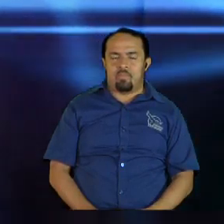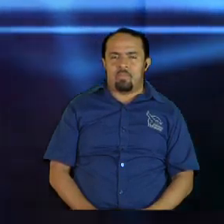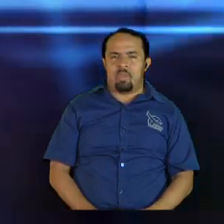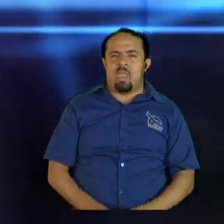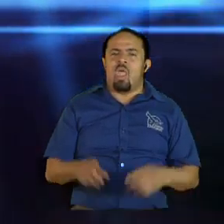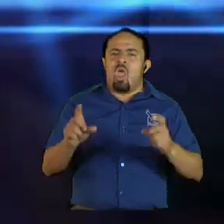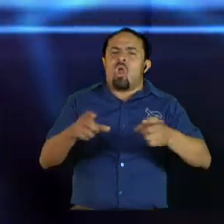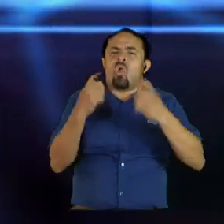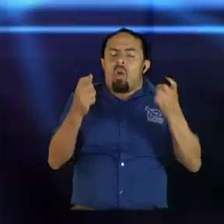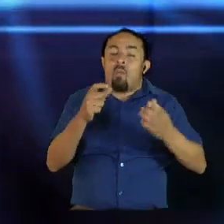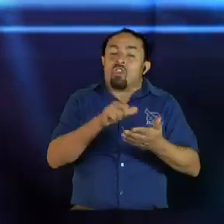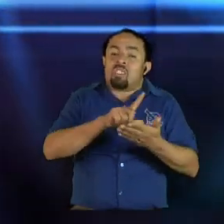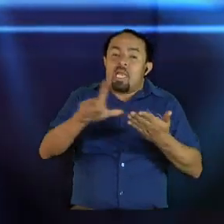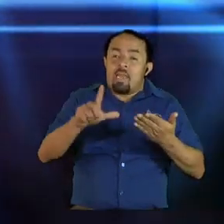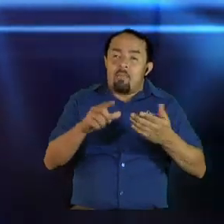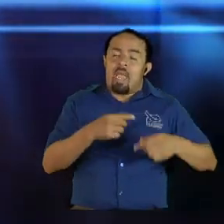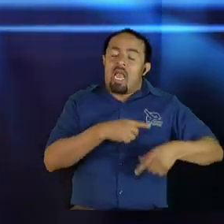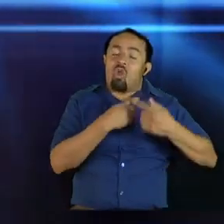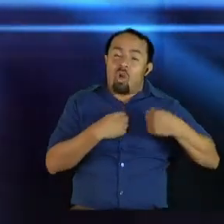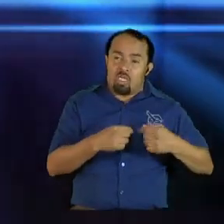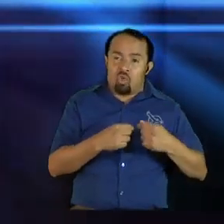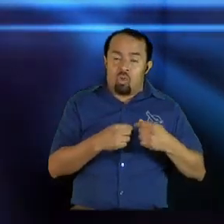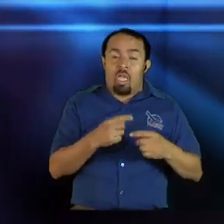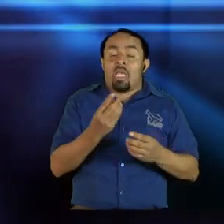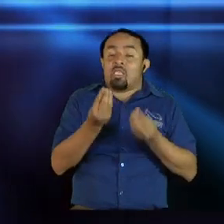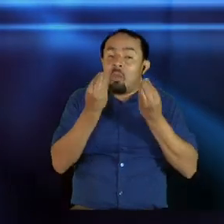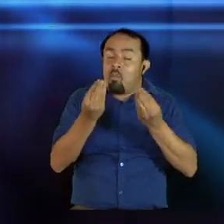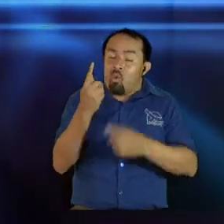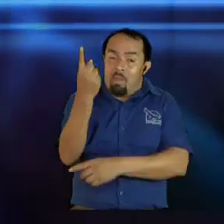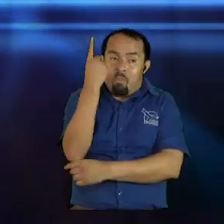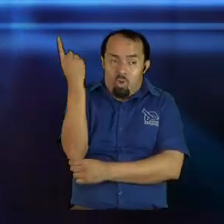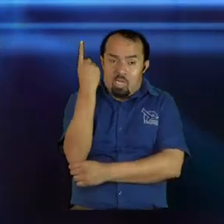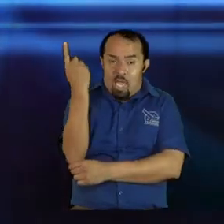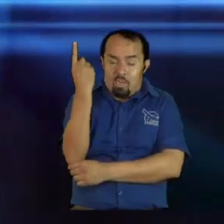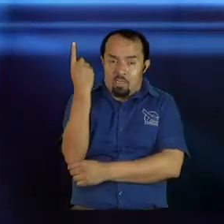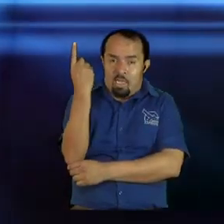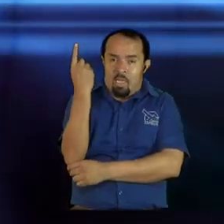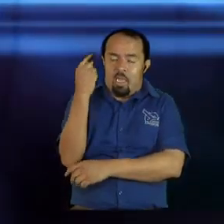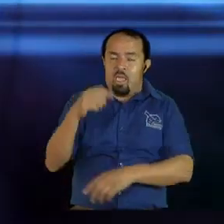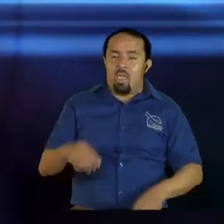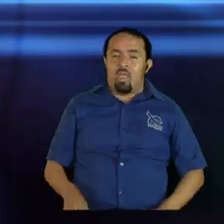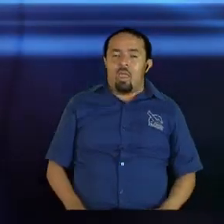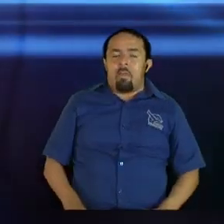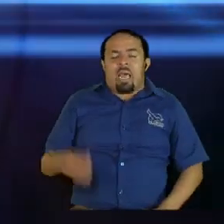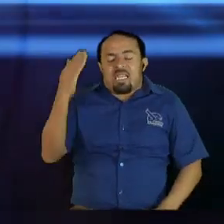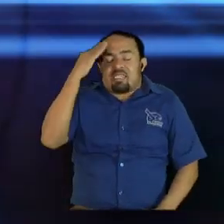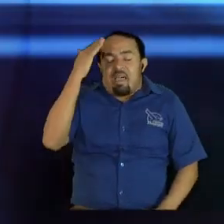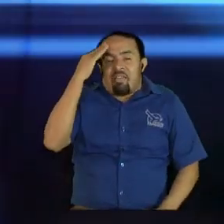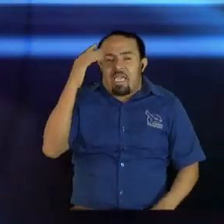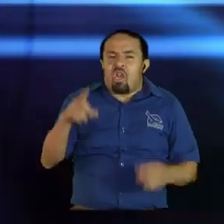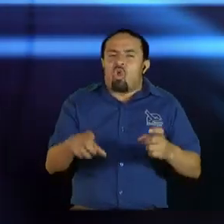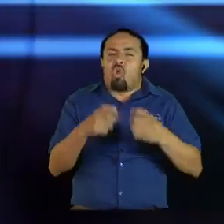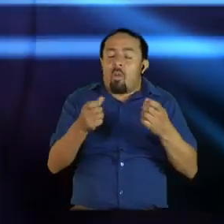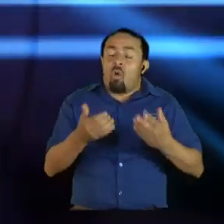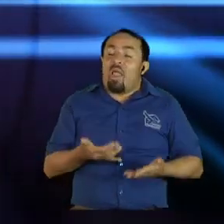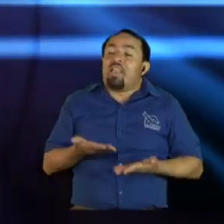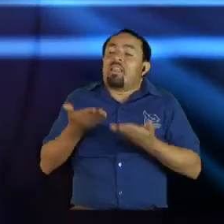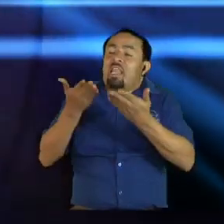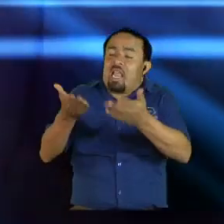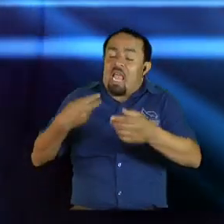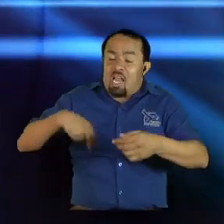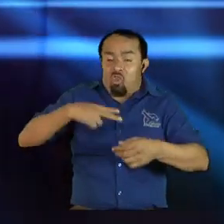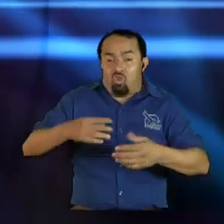¿Cómo se purifica el mismo? Es muy importante también saberlo con el propósito de nosotros entregarnos a esa